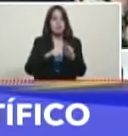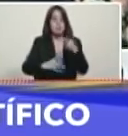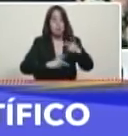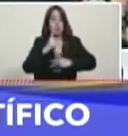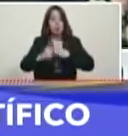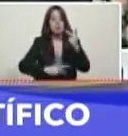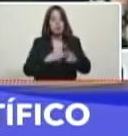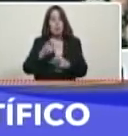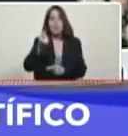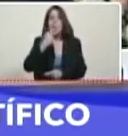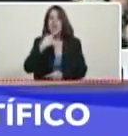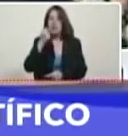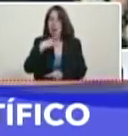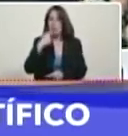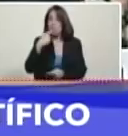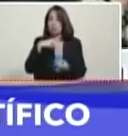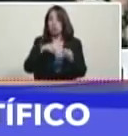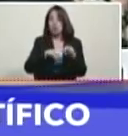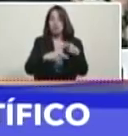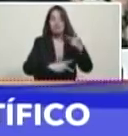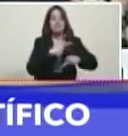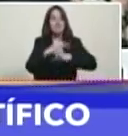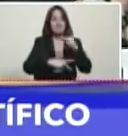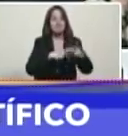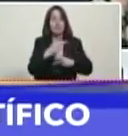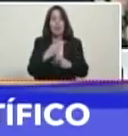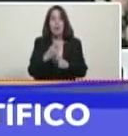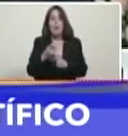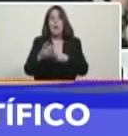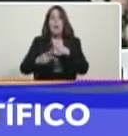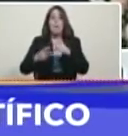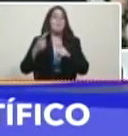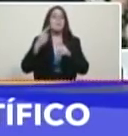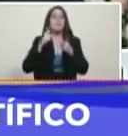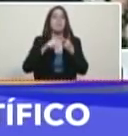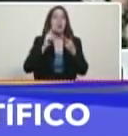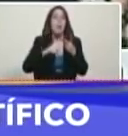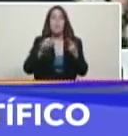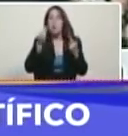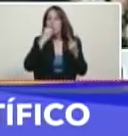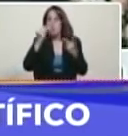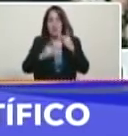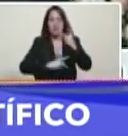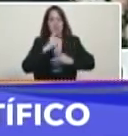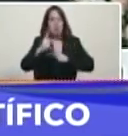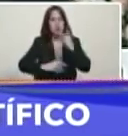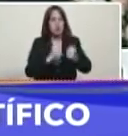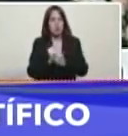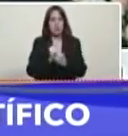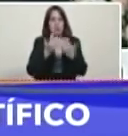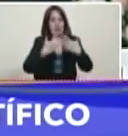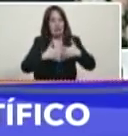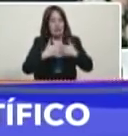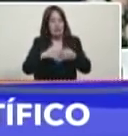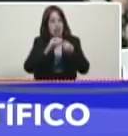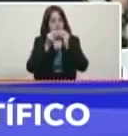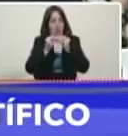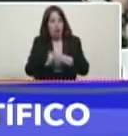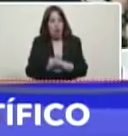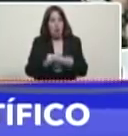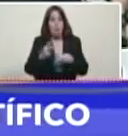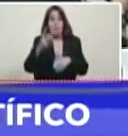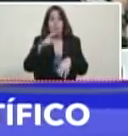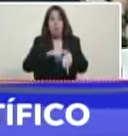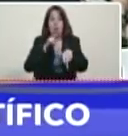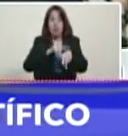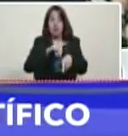de medicamentos, en el área de la producción de alimentos, en el área de la reparación de los equipos médicos, como lo vimos en un acto con